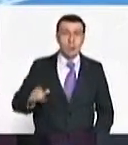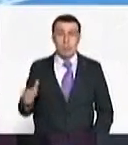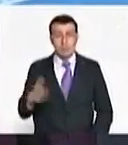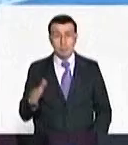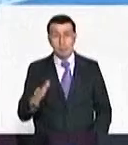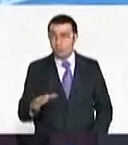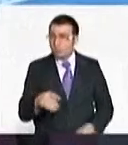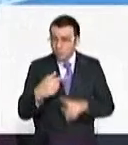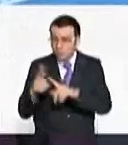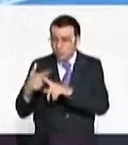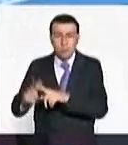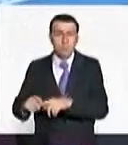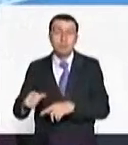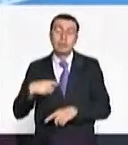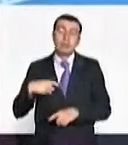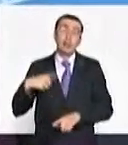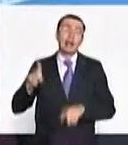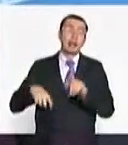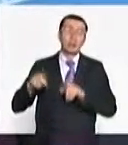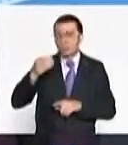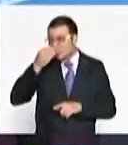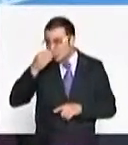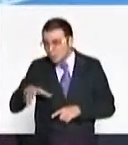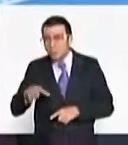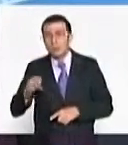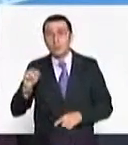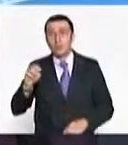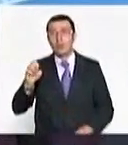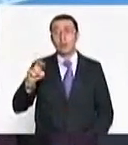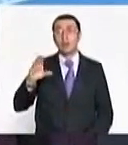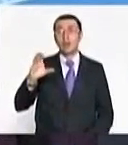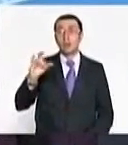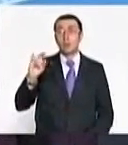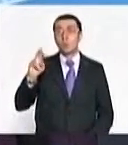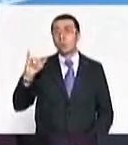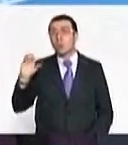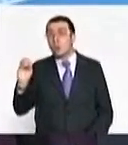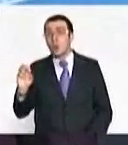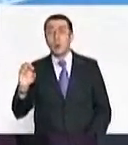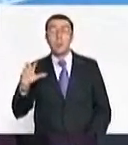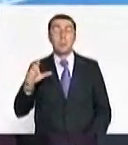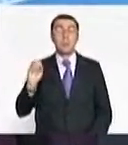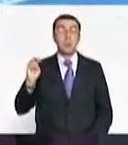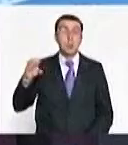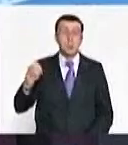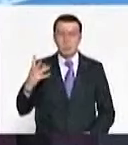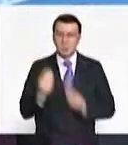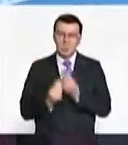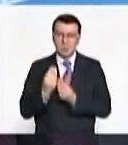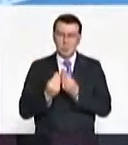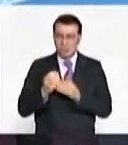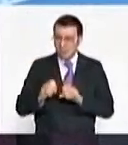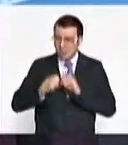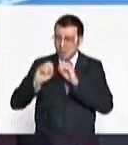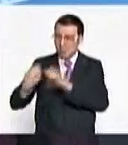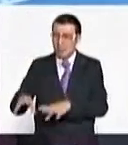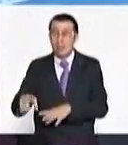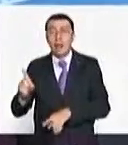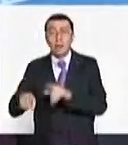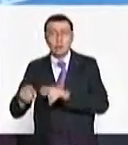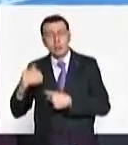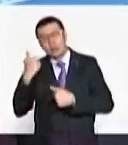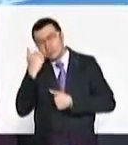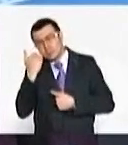consumimos tienen cierto grado de contaminación con mercurio, con plomo, con tanatos y con bisfenoles, que son algunos metales pesados y otras dioxinas, o sea,